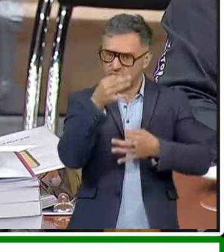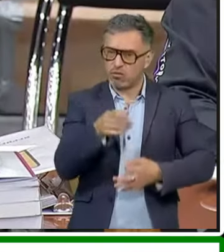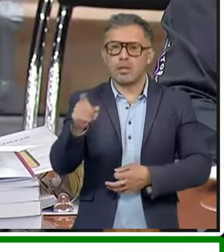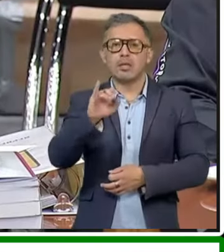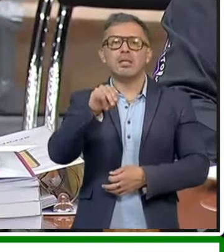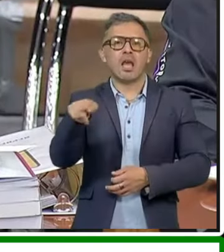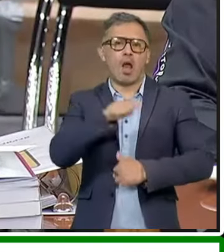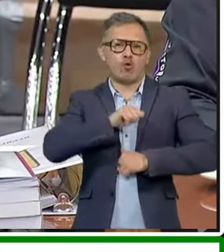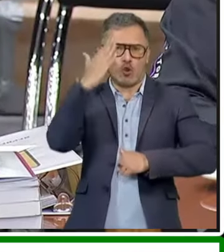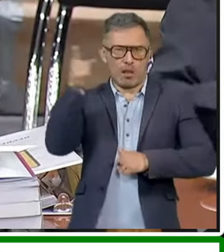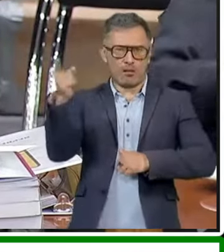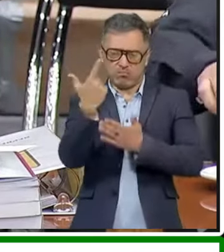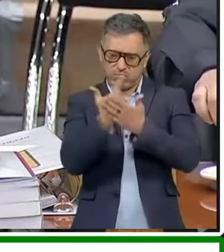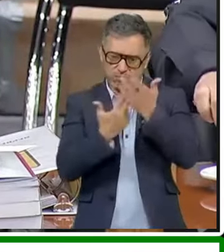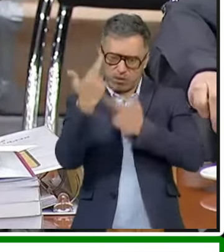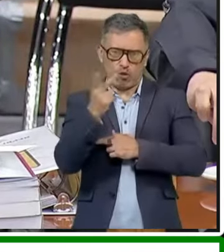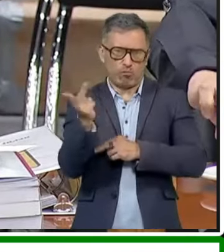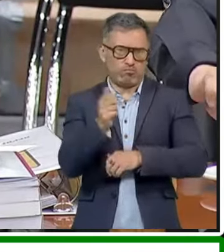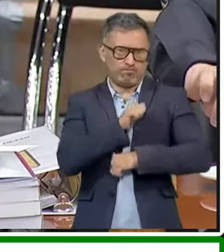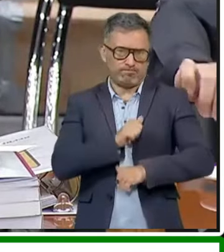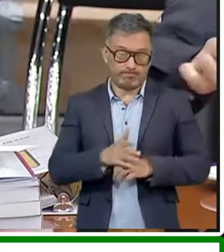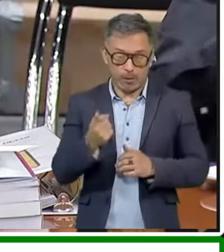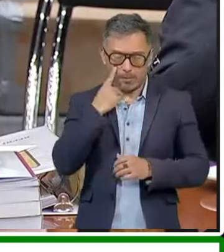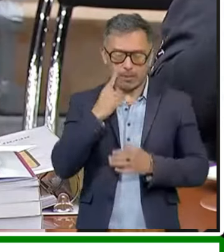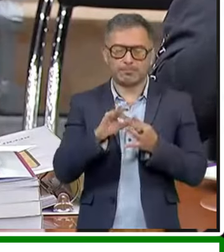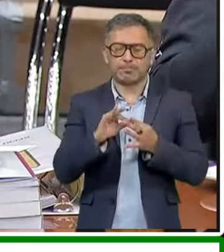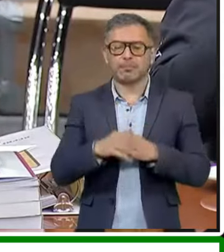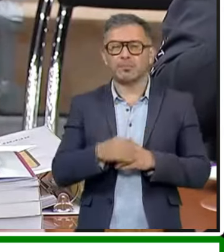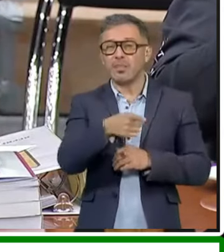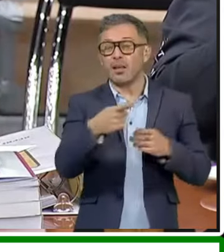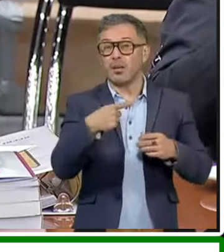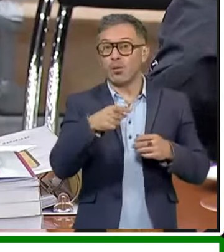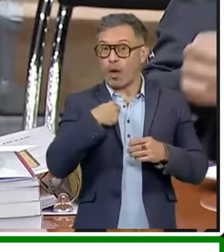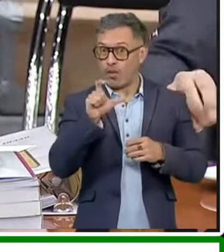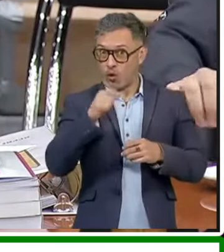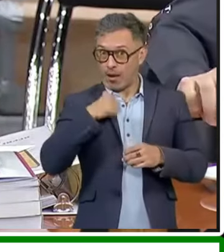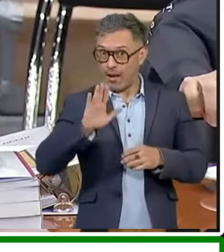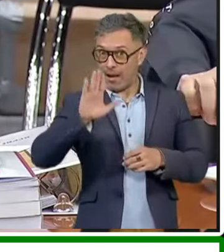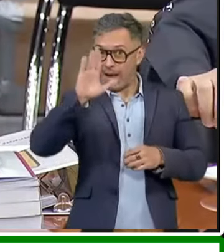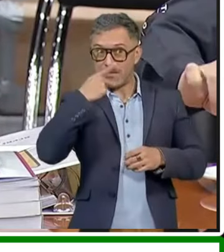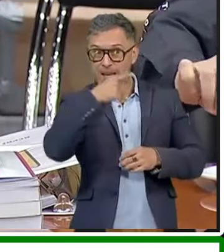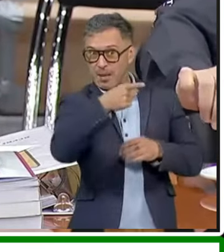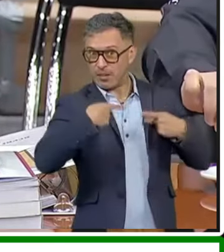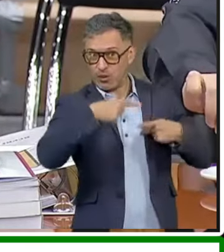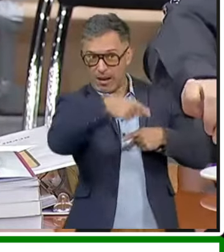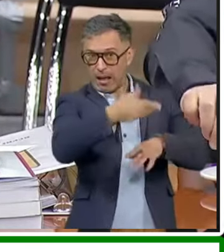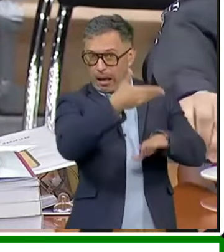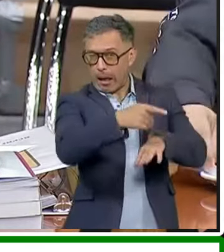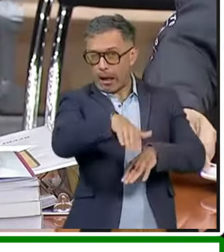Ahora, déjeme decir una cosa, porque el personaje que se sale cada vez que hablo ha estado